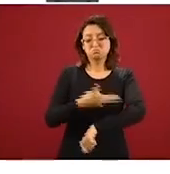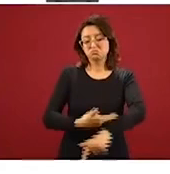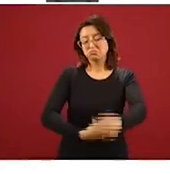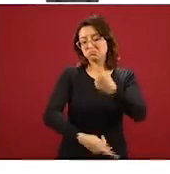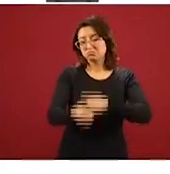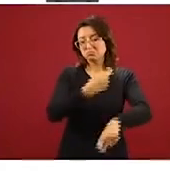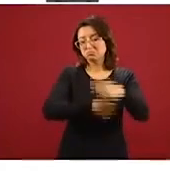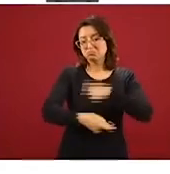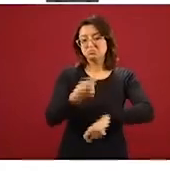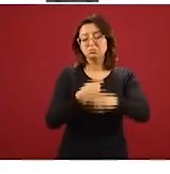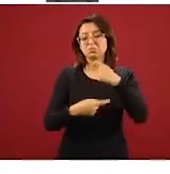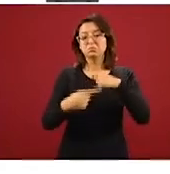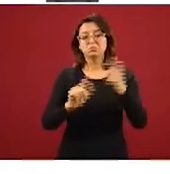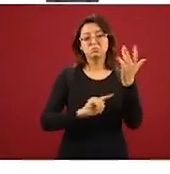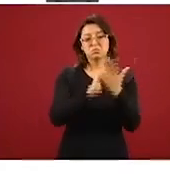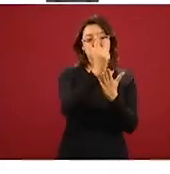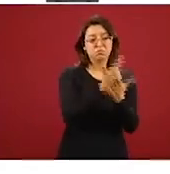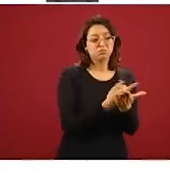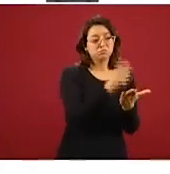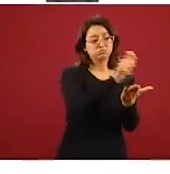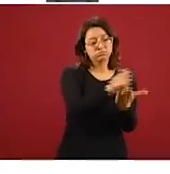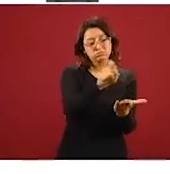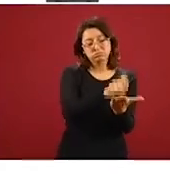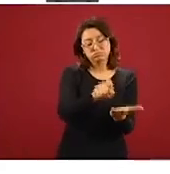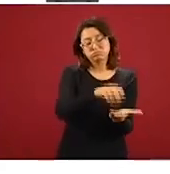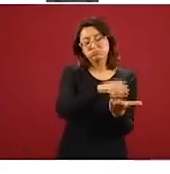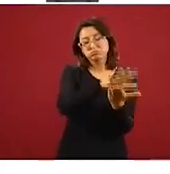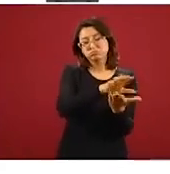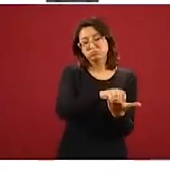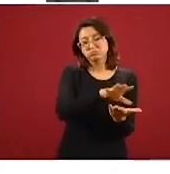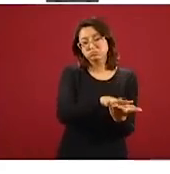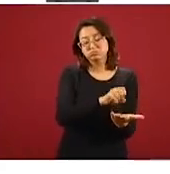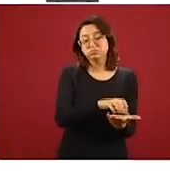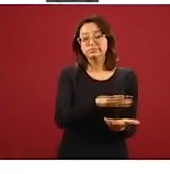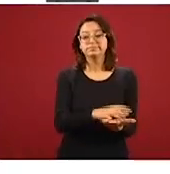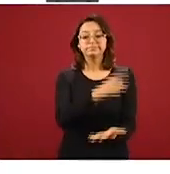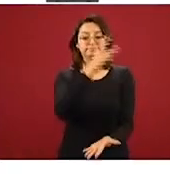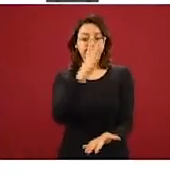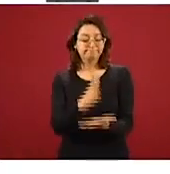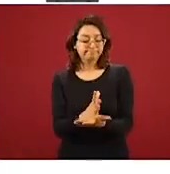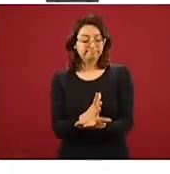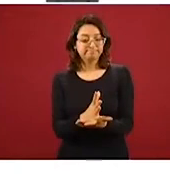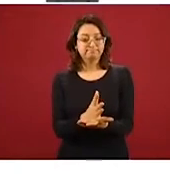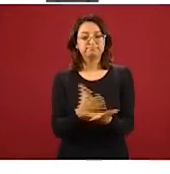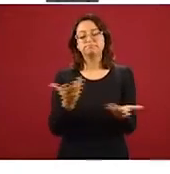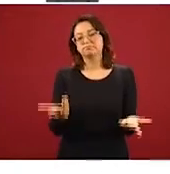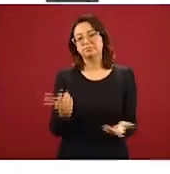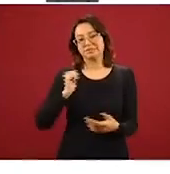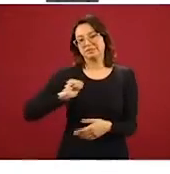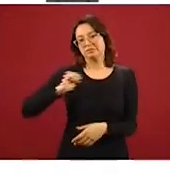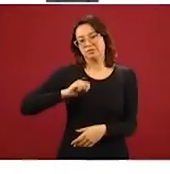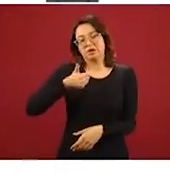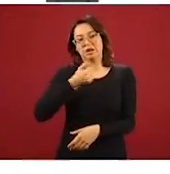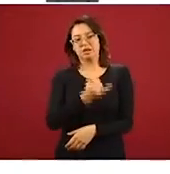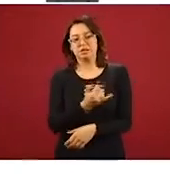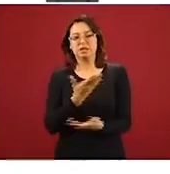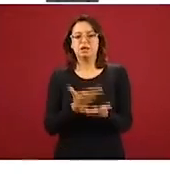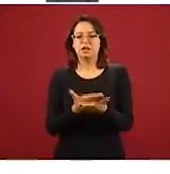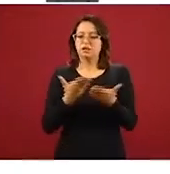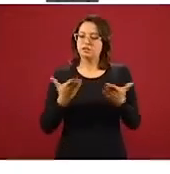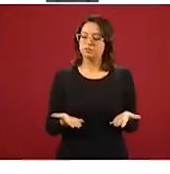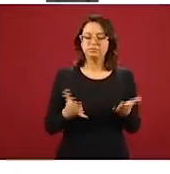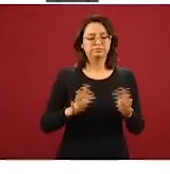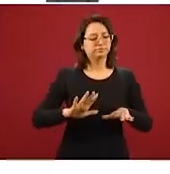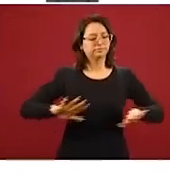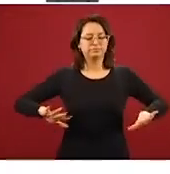principalmente de afiliación en el antiguo régimen de salud. Y ahora los estamos reorientando, desde luego son bienvenidas